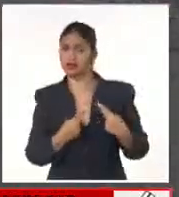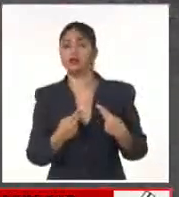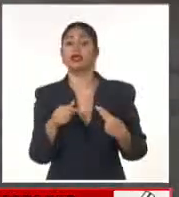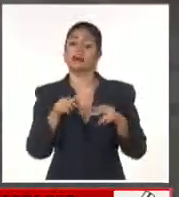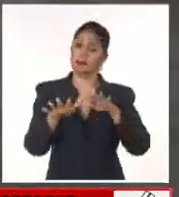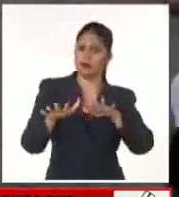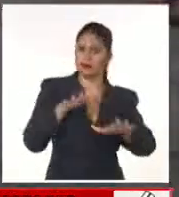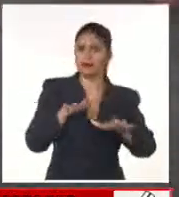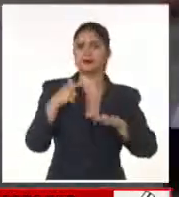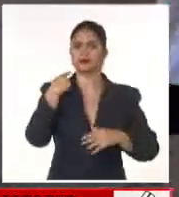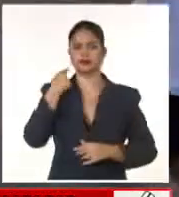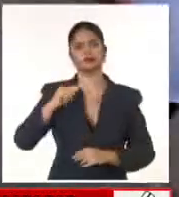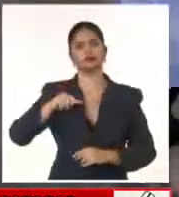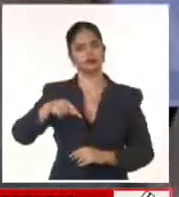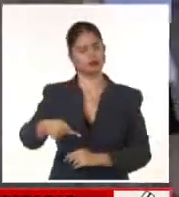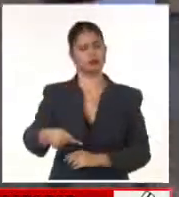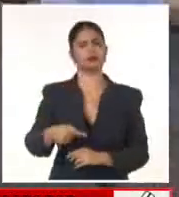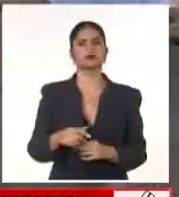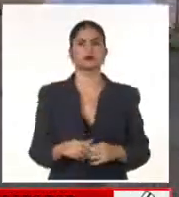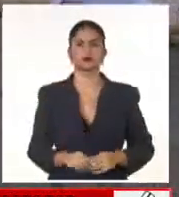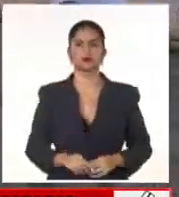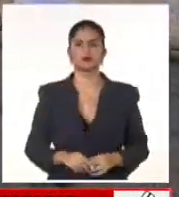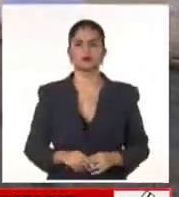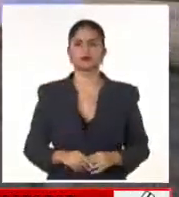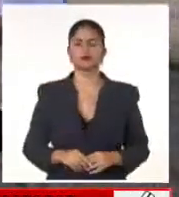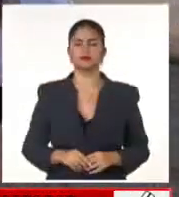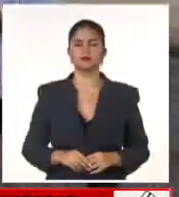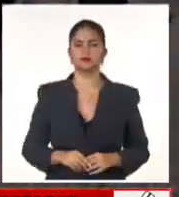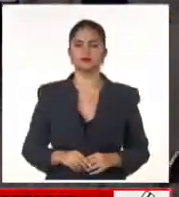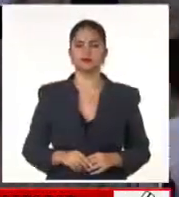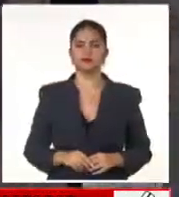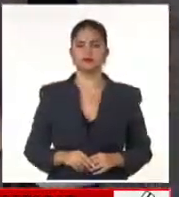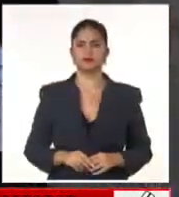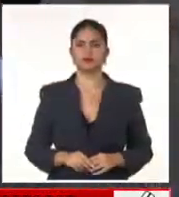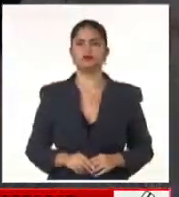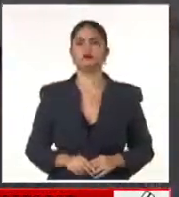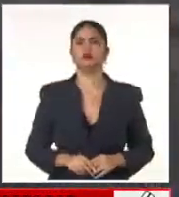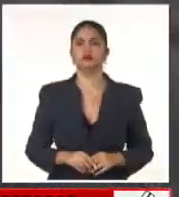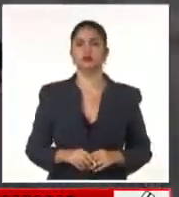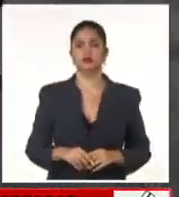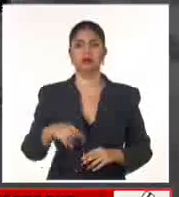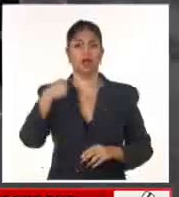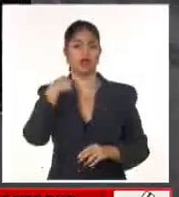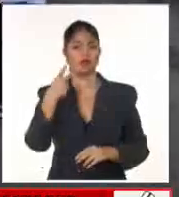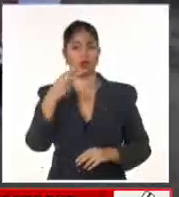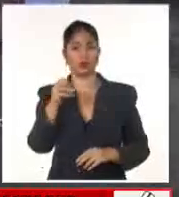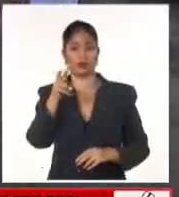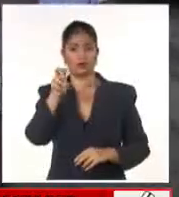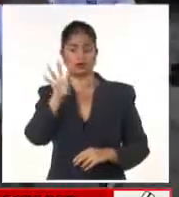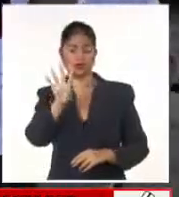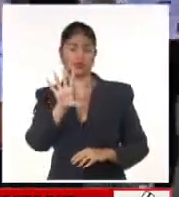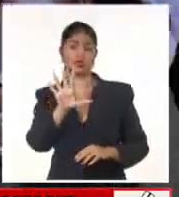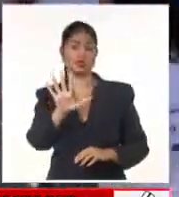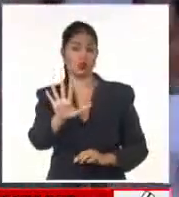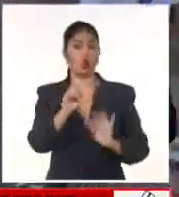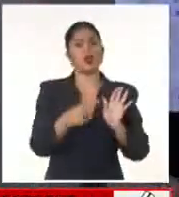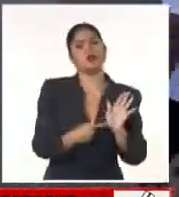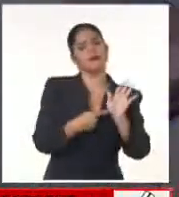2025. El año 2025 lo vamos a presentar el día 15 de